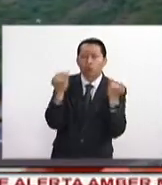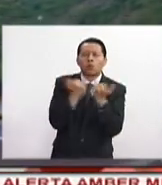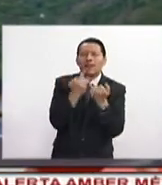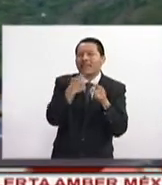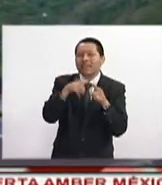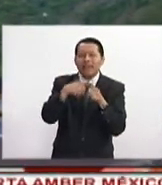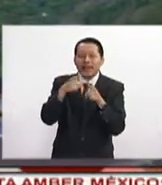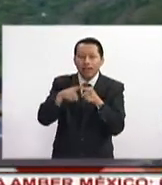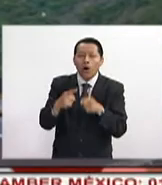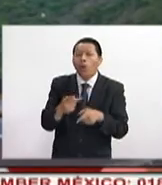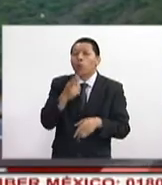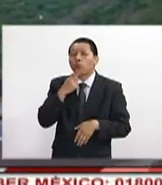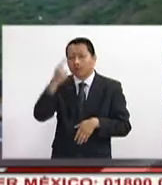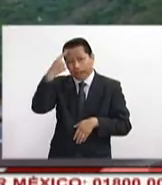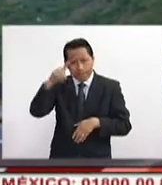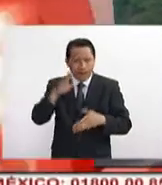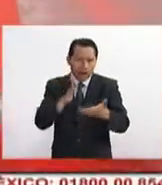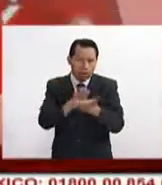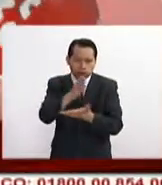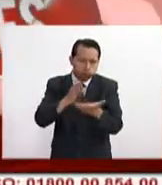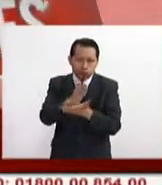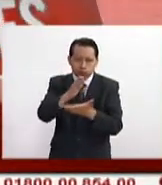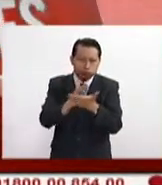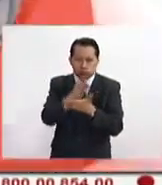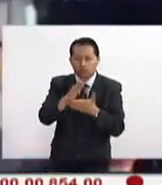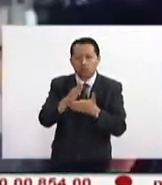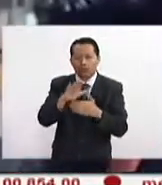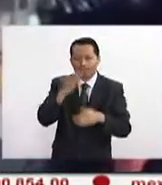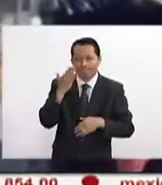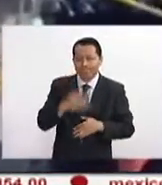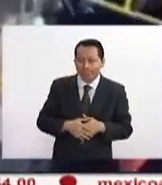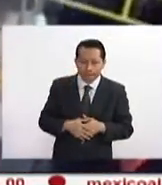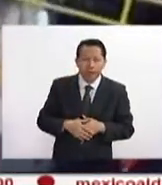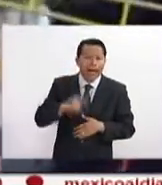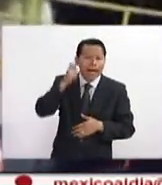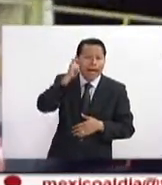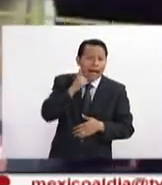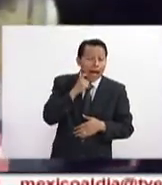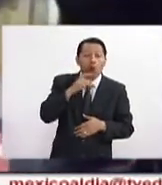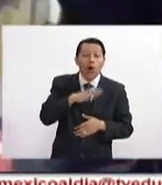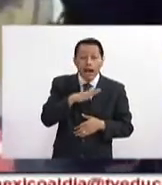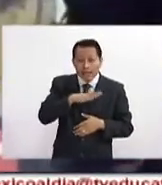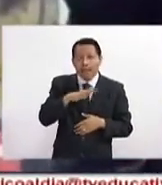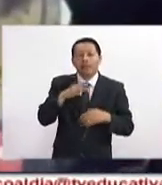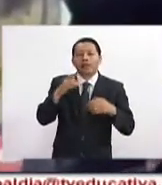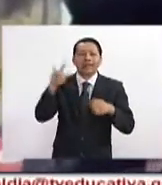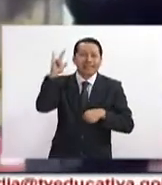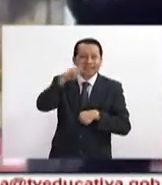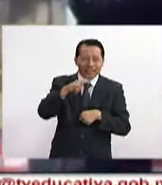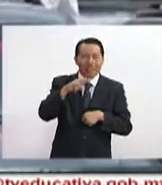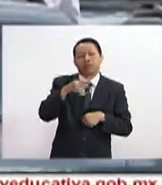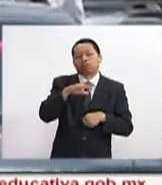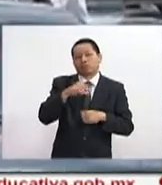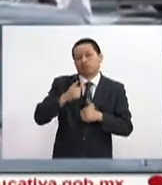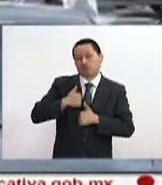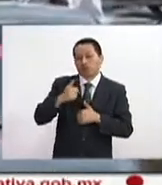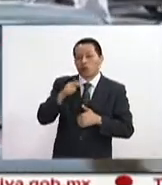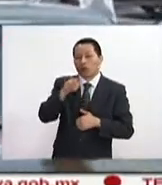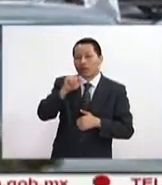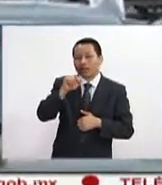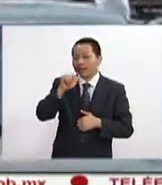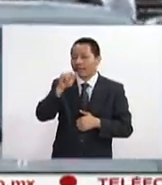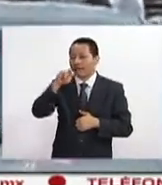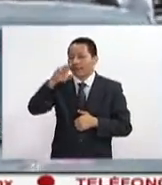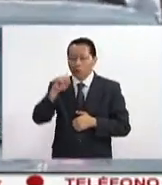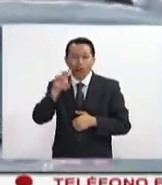para agilizar el cruce de los vehículos. En Guerrero, el piloto aviador de la Fuerza Aérea de México, Luis Alberto